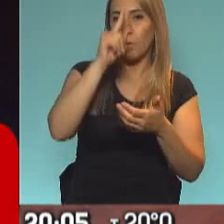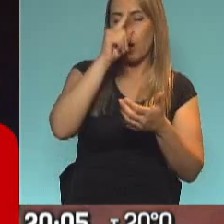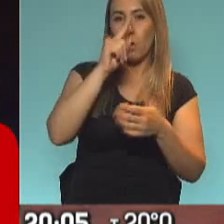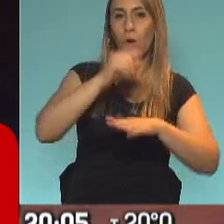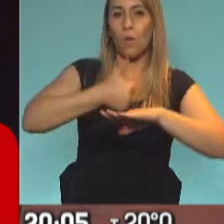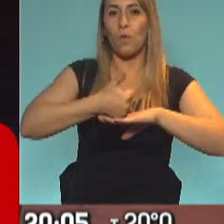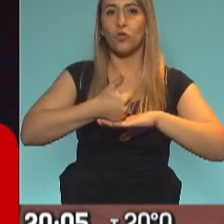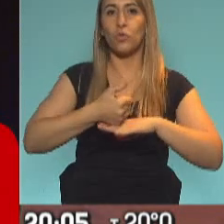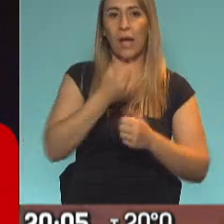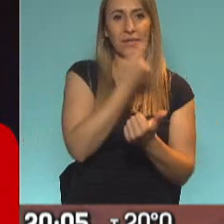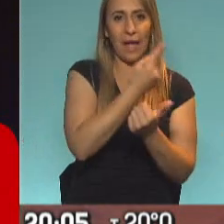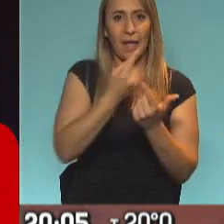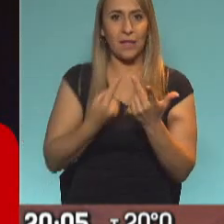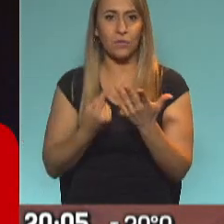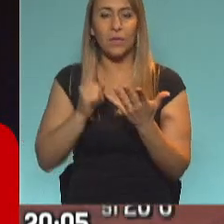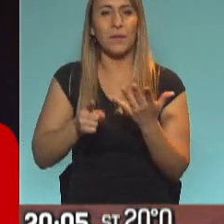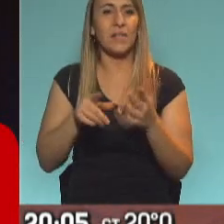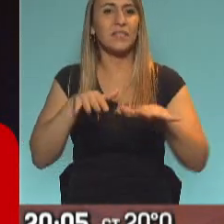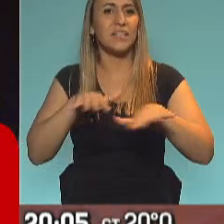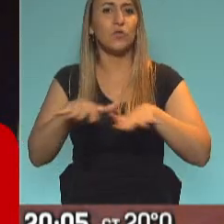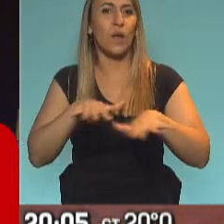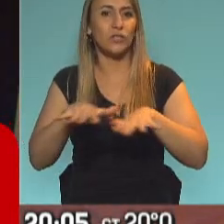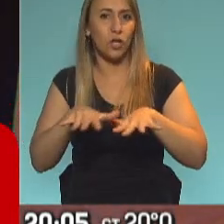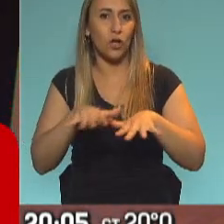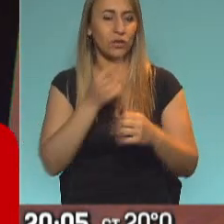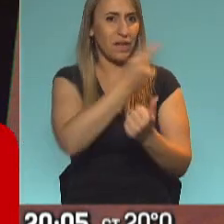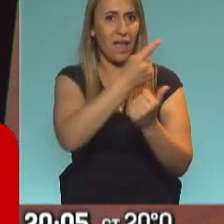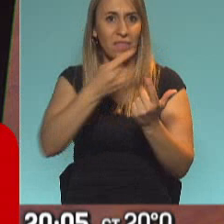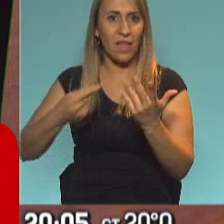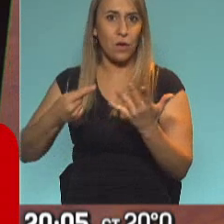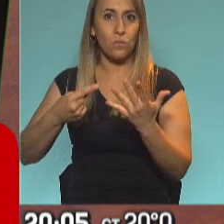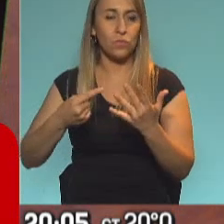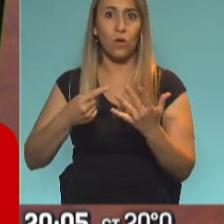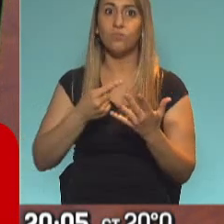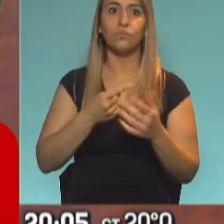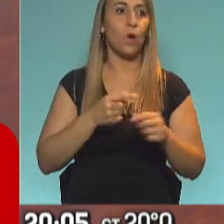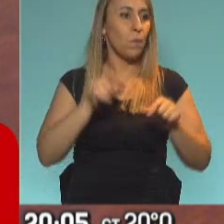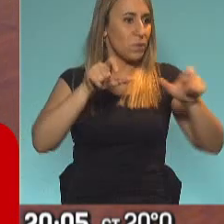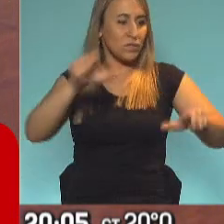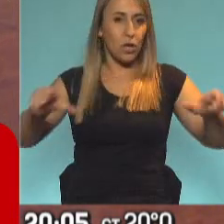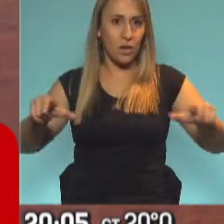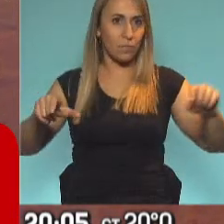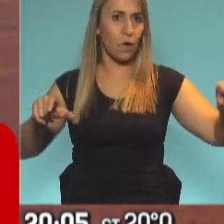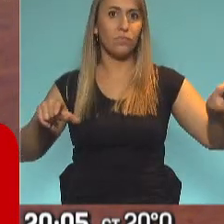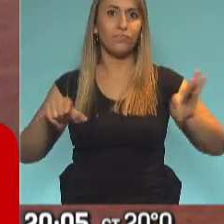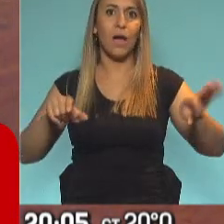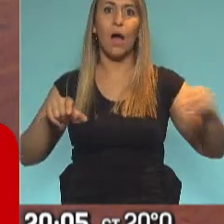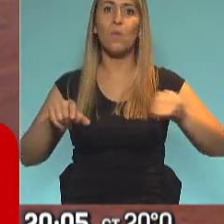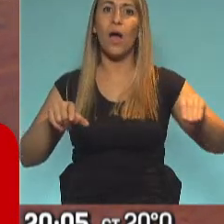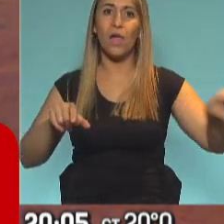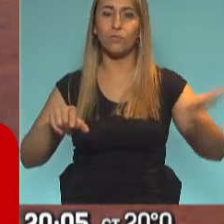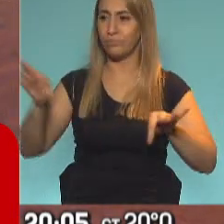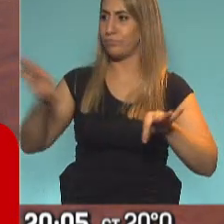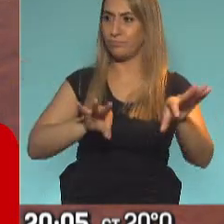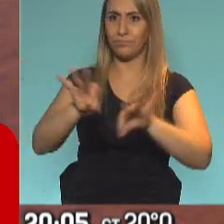cada punto del estado de situación tiene un abogado que ha declarado y que puede ser importante. Cada punto